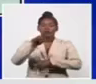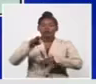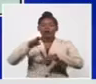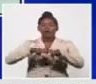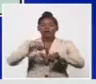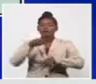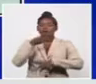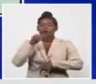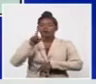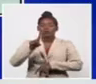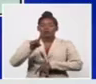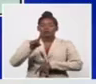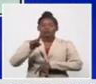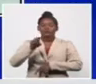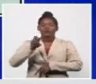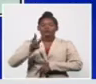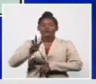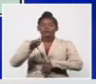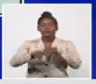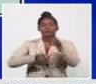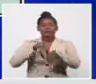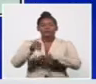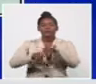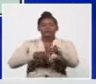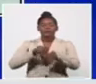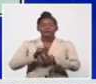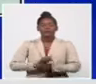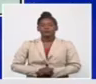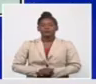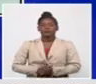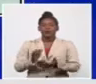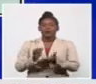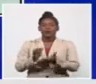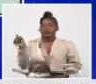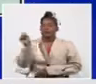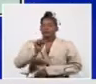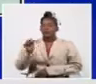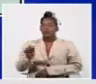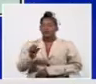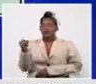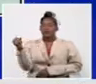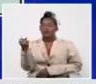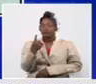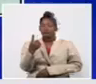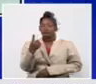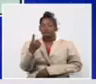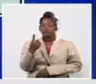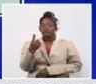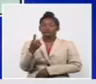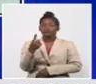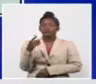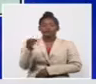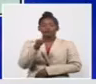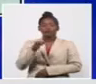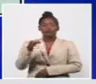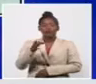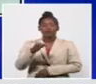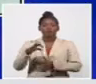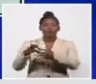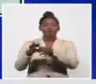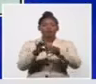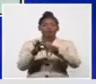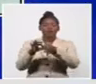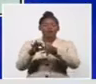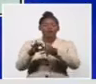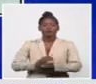y 3 del municipio Playa. De Mayabeque, un paciente importado del municipio Güines. De